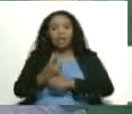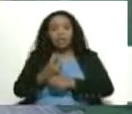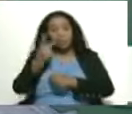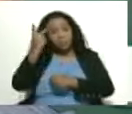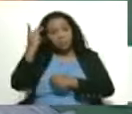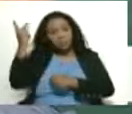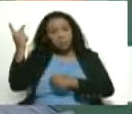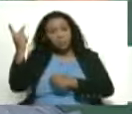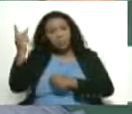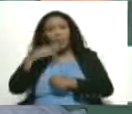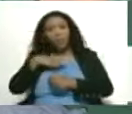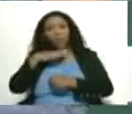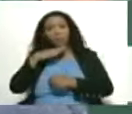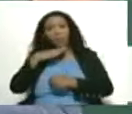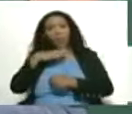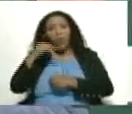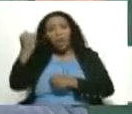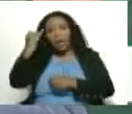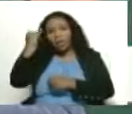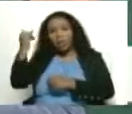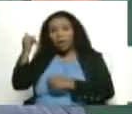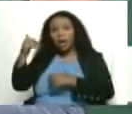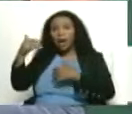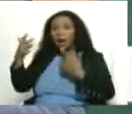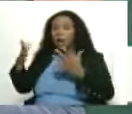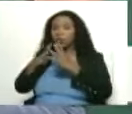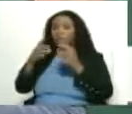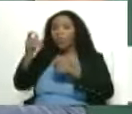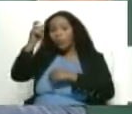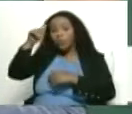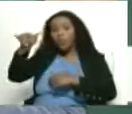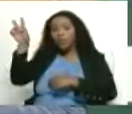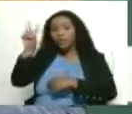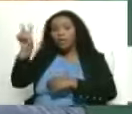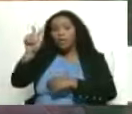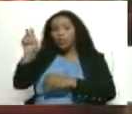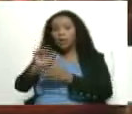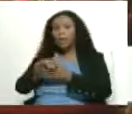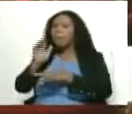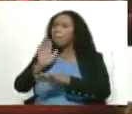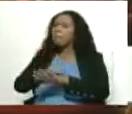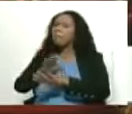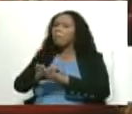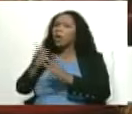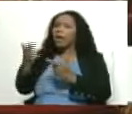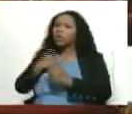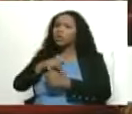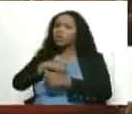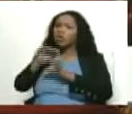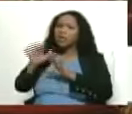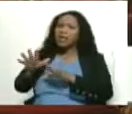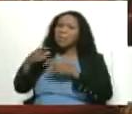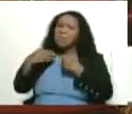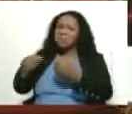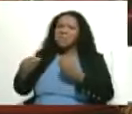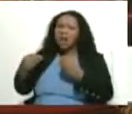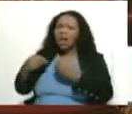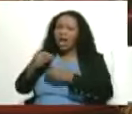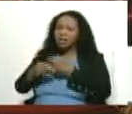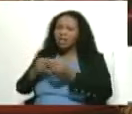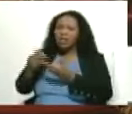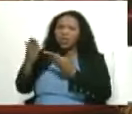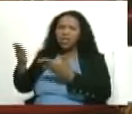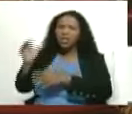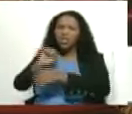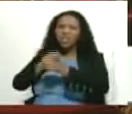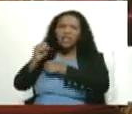donde tenemos que llenar de argumentos a toda la población venezolana. ¿Por qué estamos haciendo esto? ¿Para qué lo estamos haciendo?